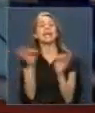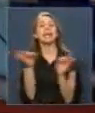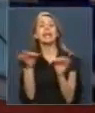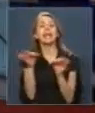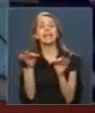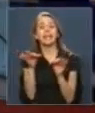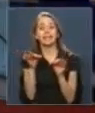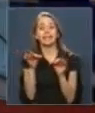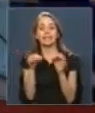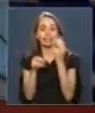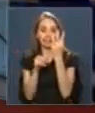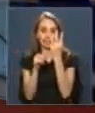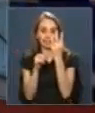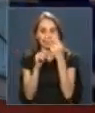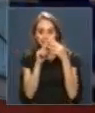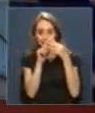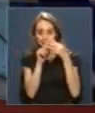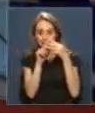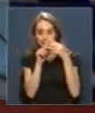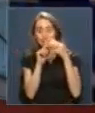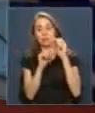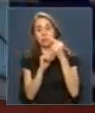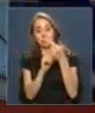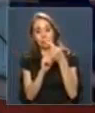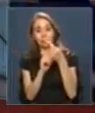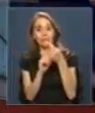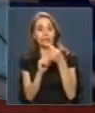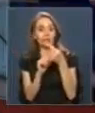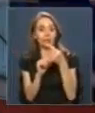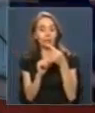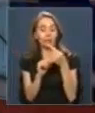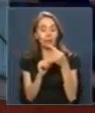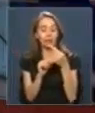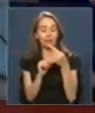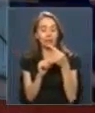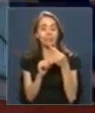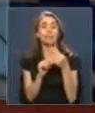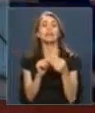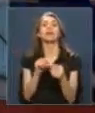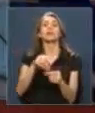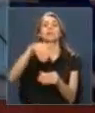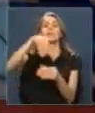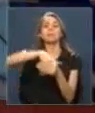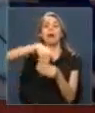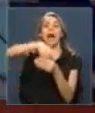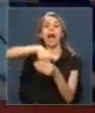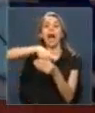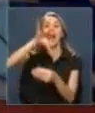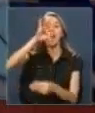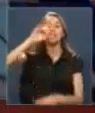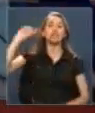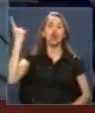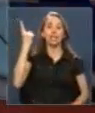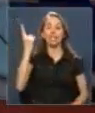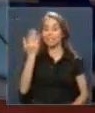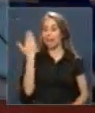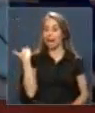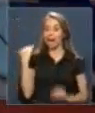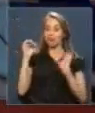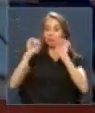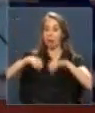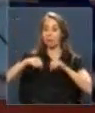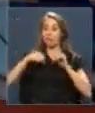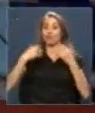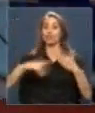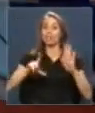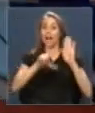en tres cosas. La primera es que se aplica a las elecciones generales lo que aprobamos para la constituyente,